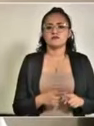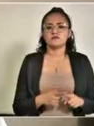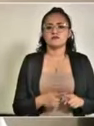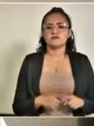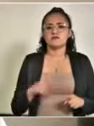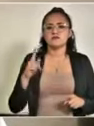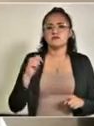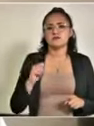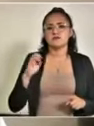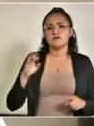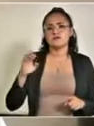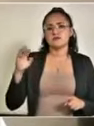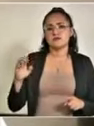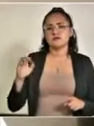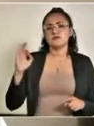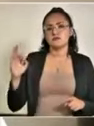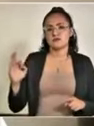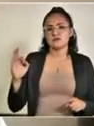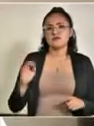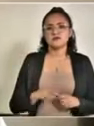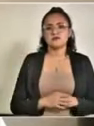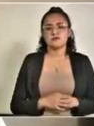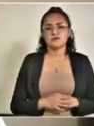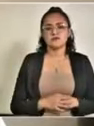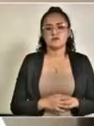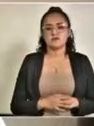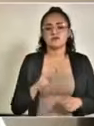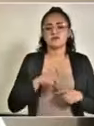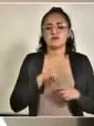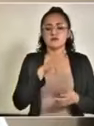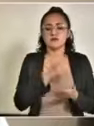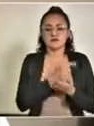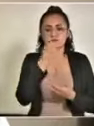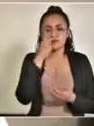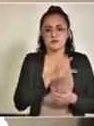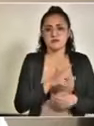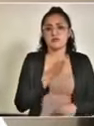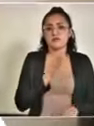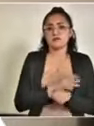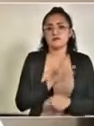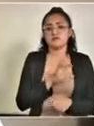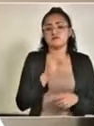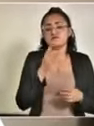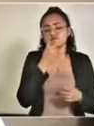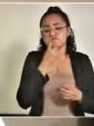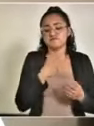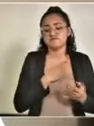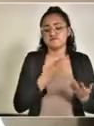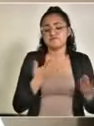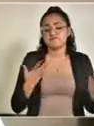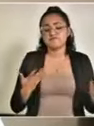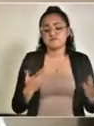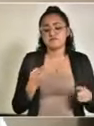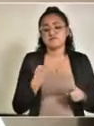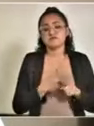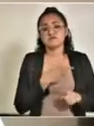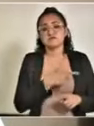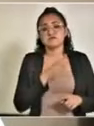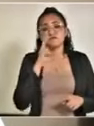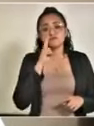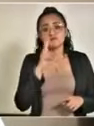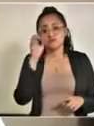electoral del Poder Judicial de la Federación, con sede en la Ciudad de México, bueno, solamente decir que fue el criterio